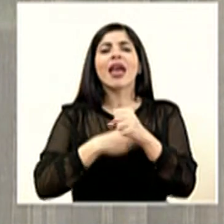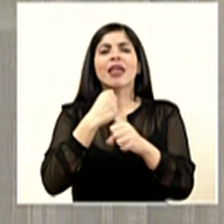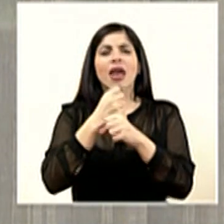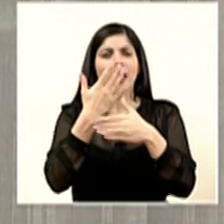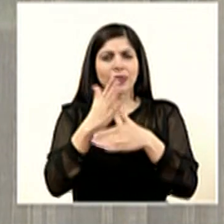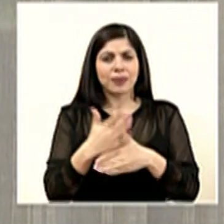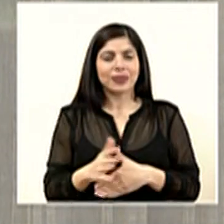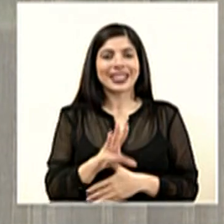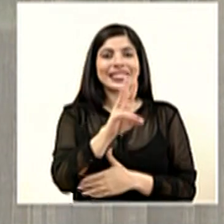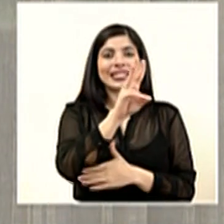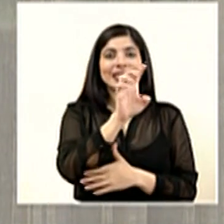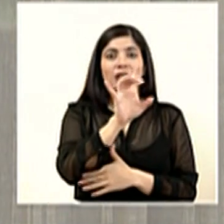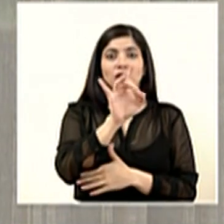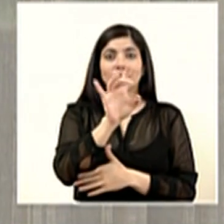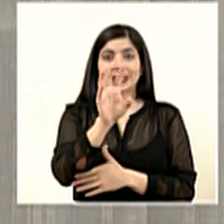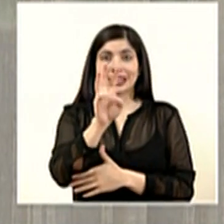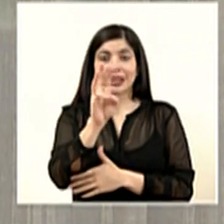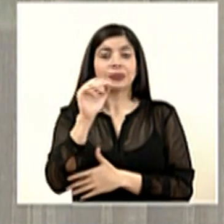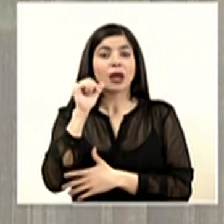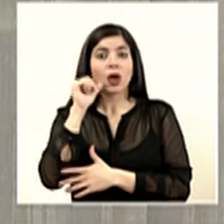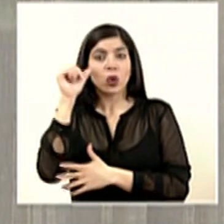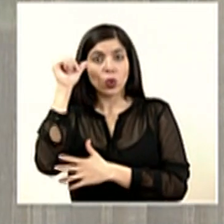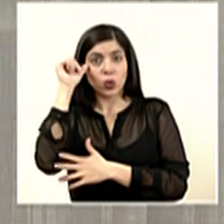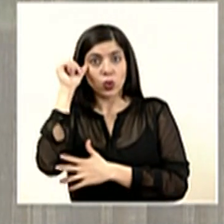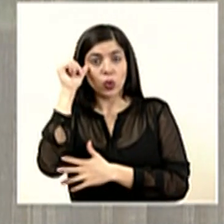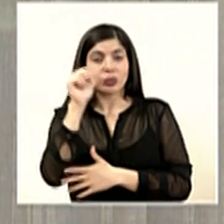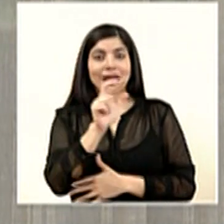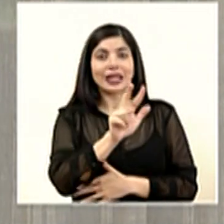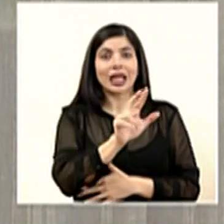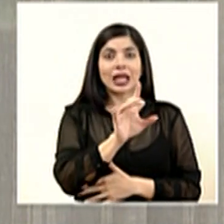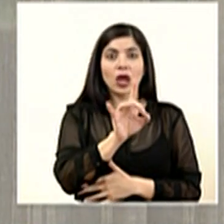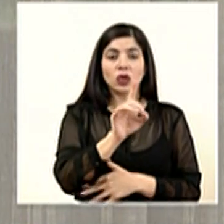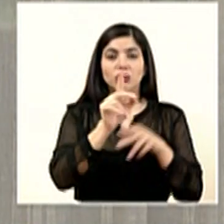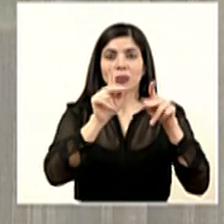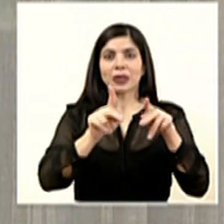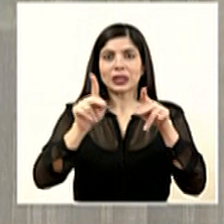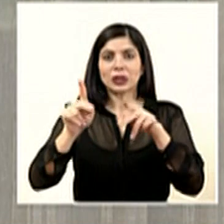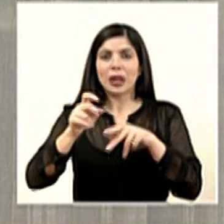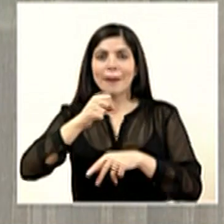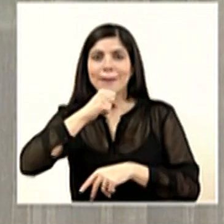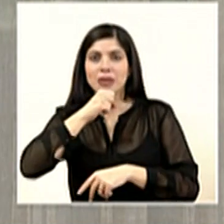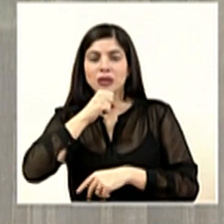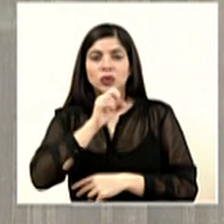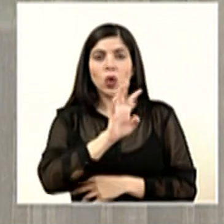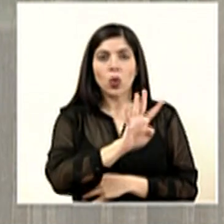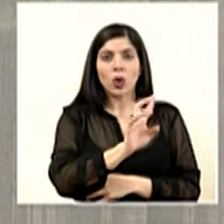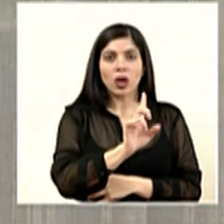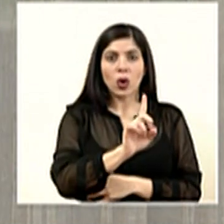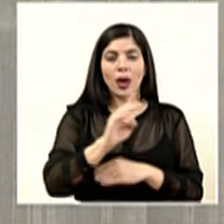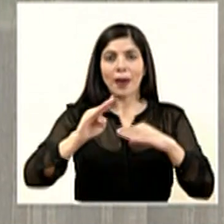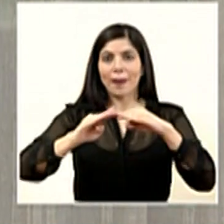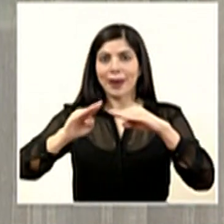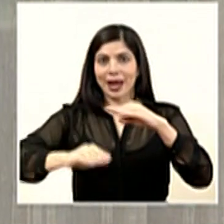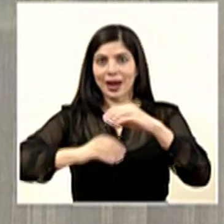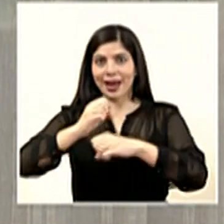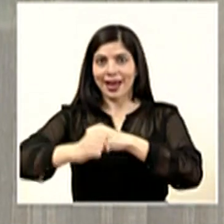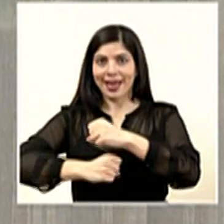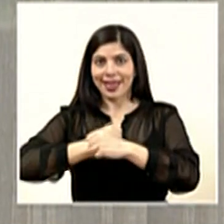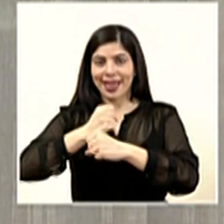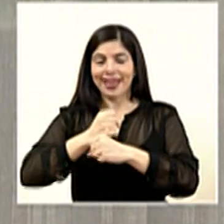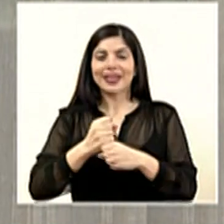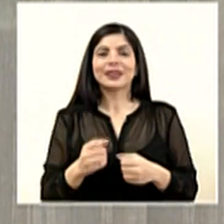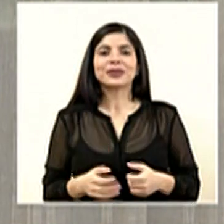tenemos 686 adultos, 38 personas mayores y 41 menores de